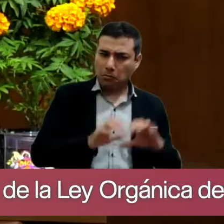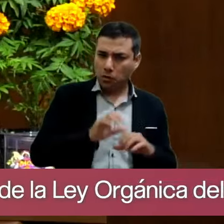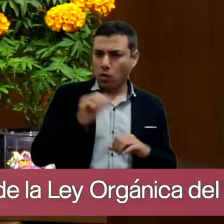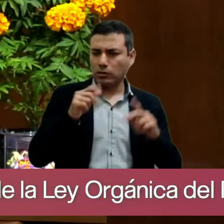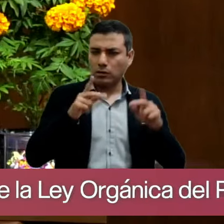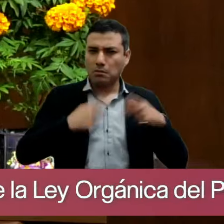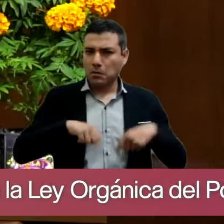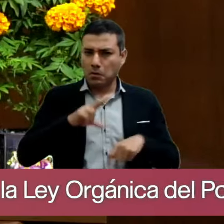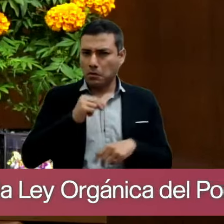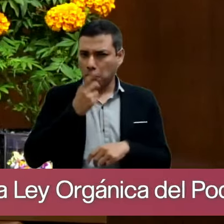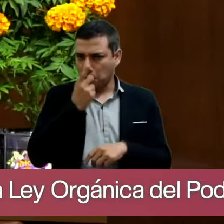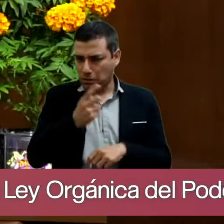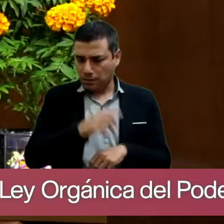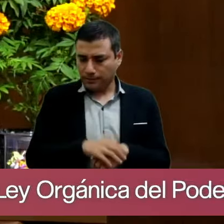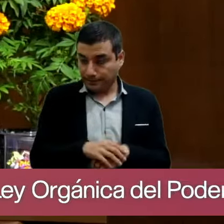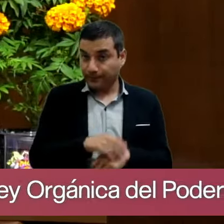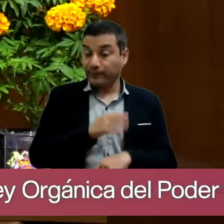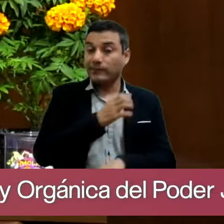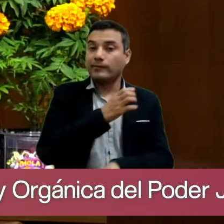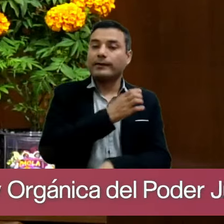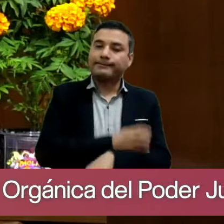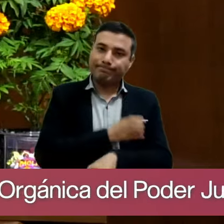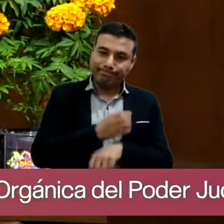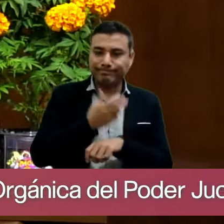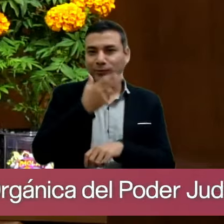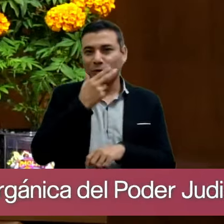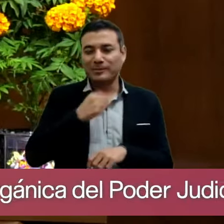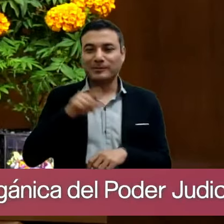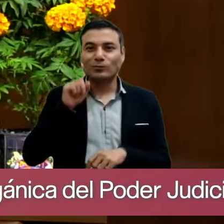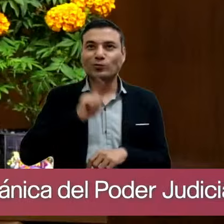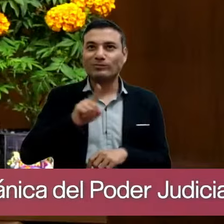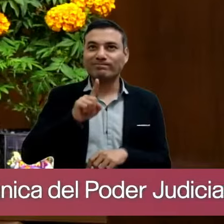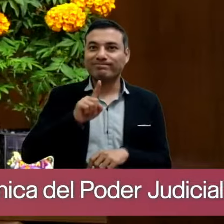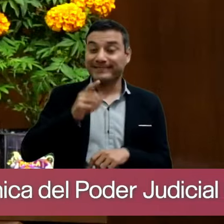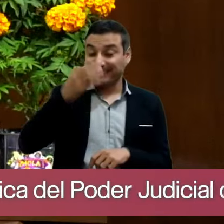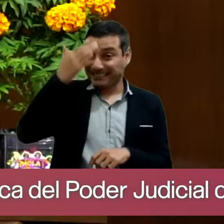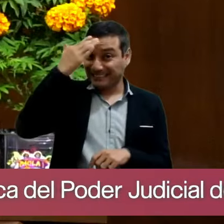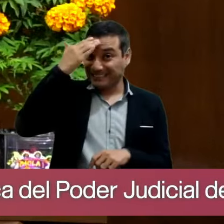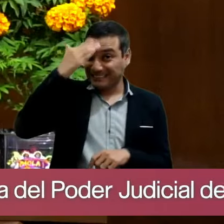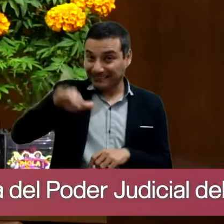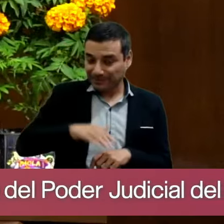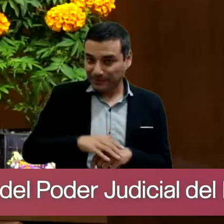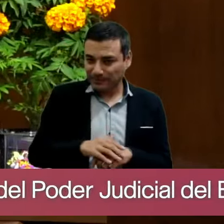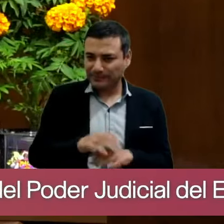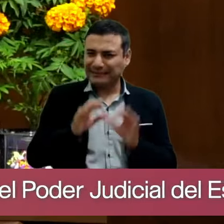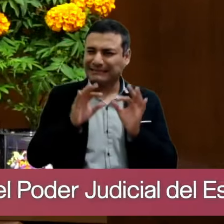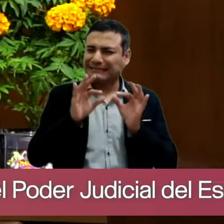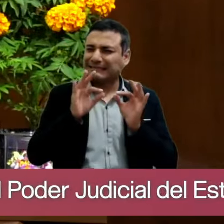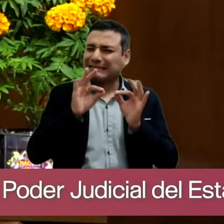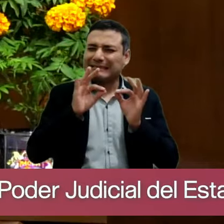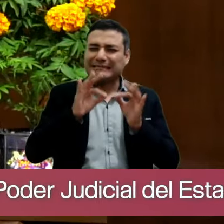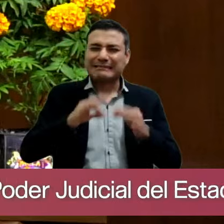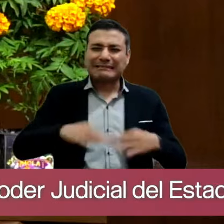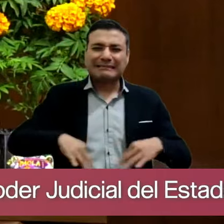Compañeras y compañeros, como es de hacerse notar, es